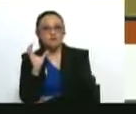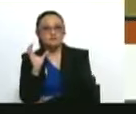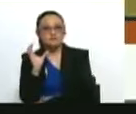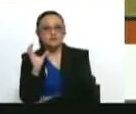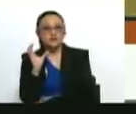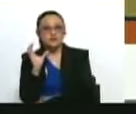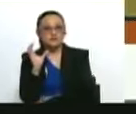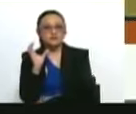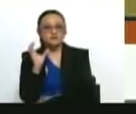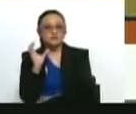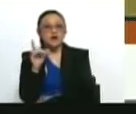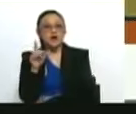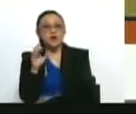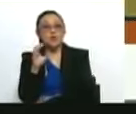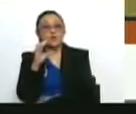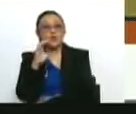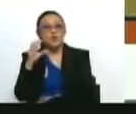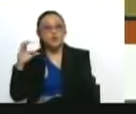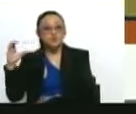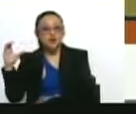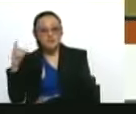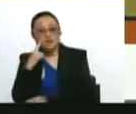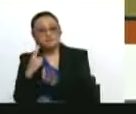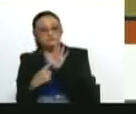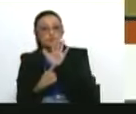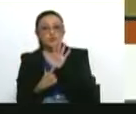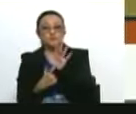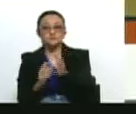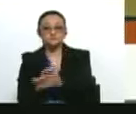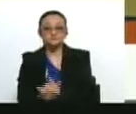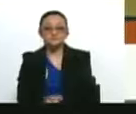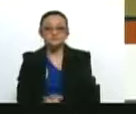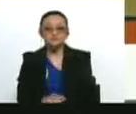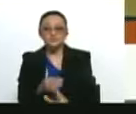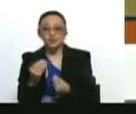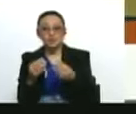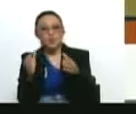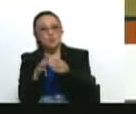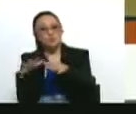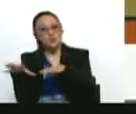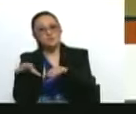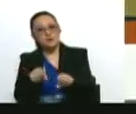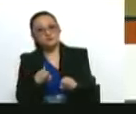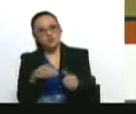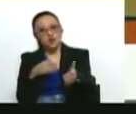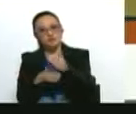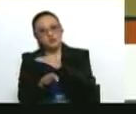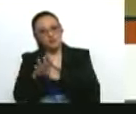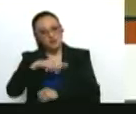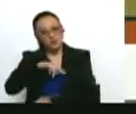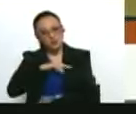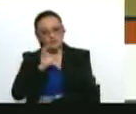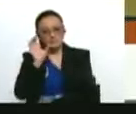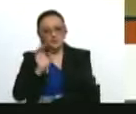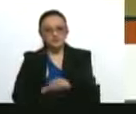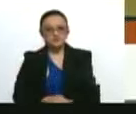Antonio, en Cúcuta, para presenciar cómo las tropas invasoras entraban a nuestro país.